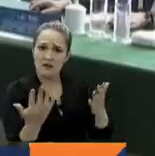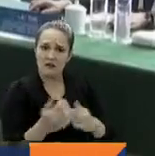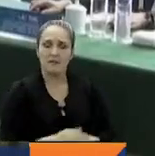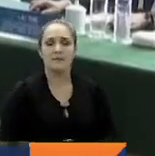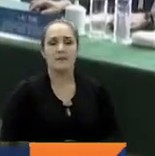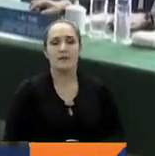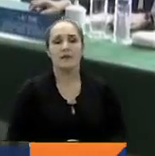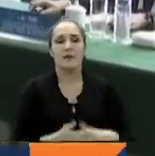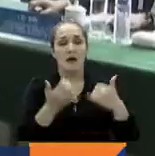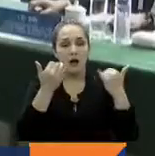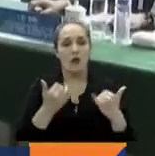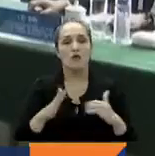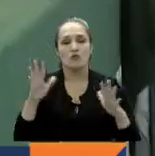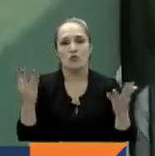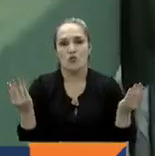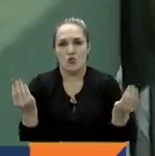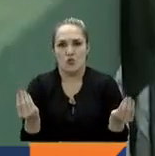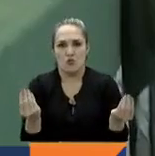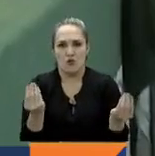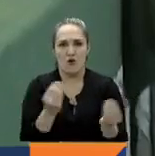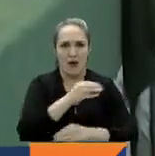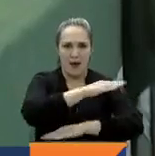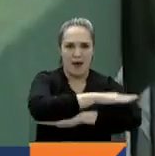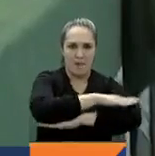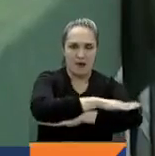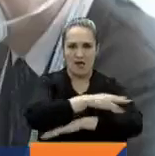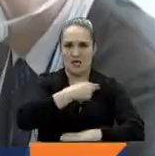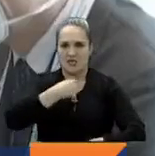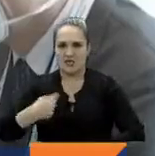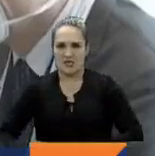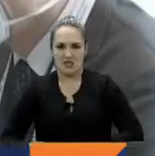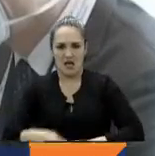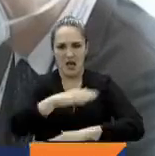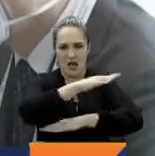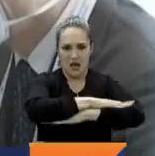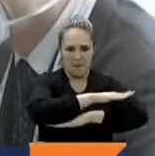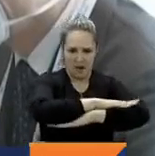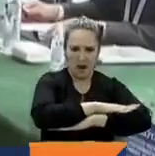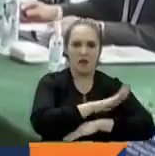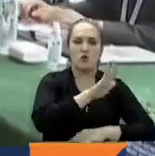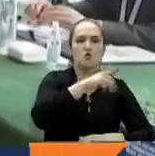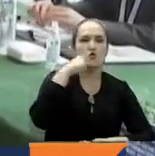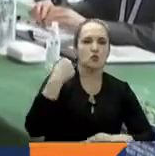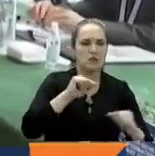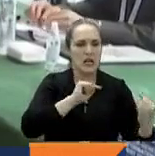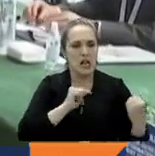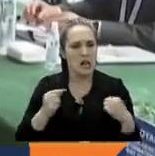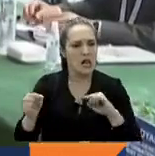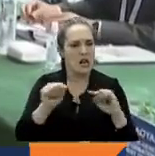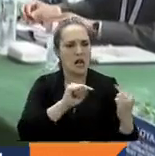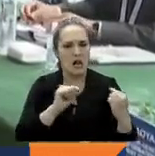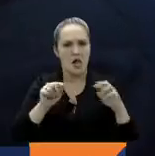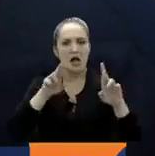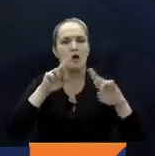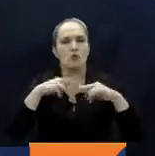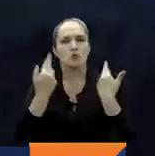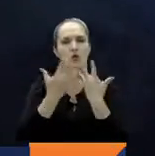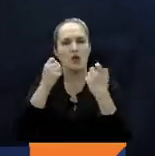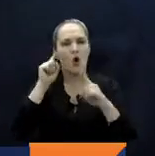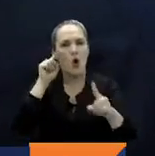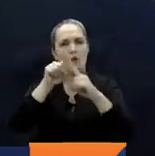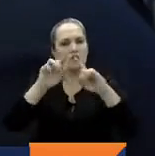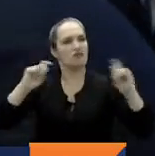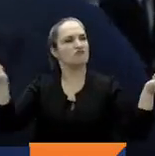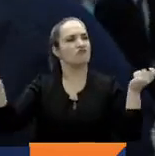los cancilleres de rusia y china- se reunieron en el este del gigante asiático para anunciar el advenimiento de un nuevo orden mundial soñado por ambos países además